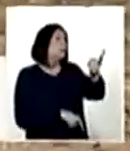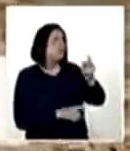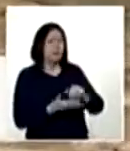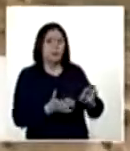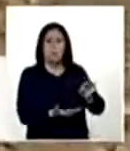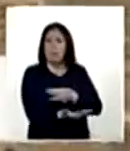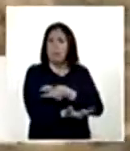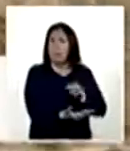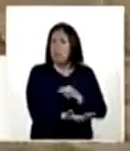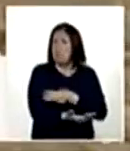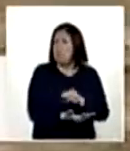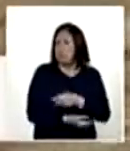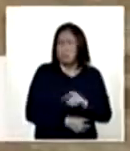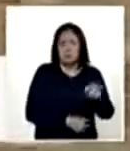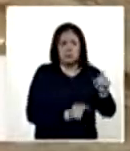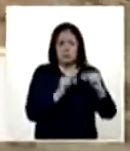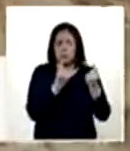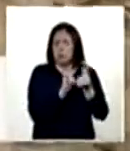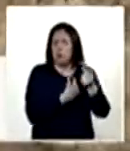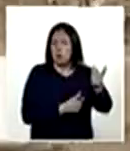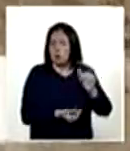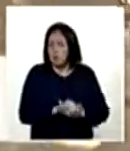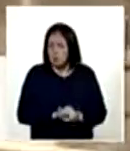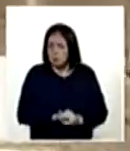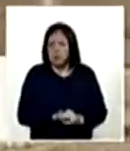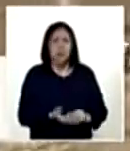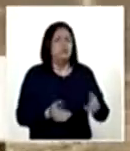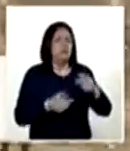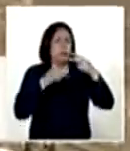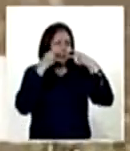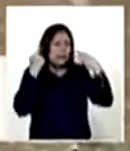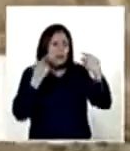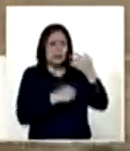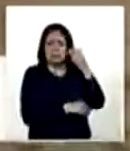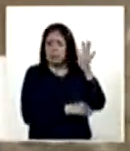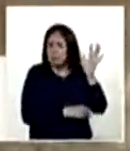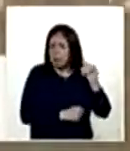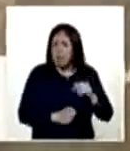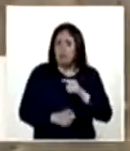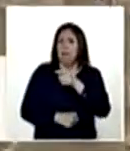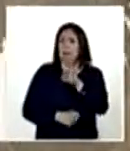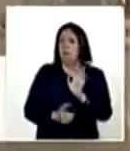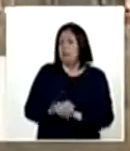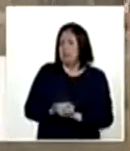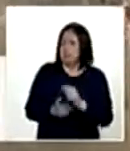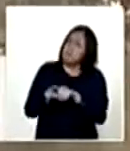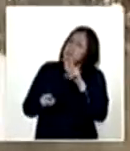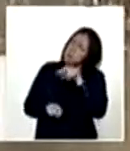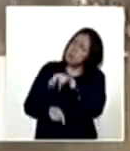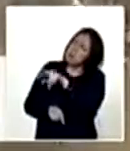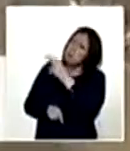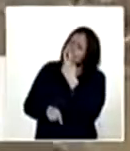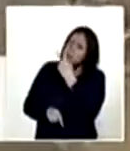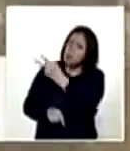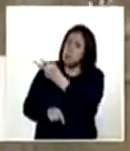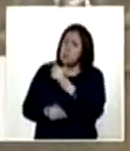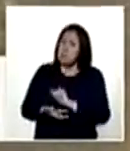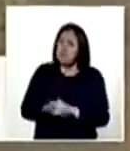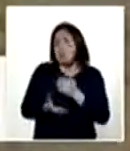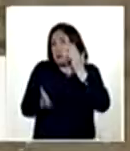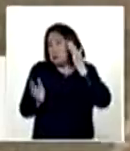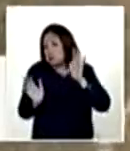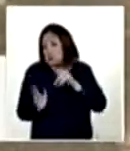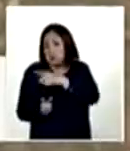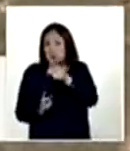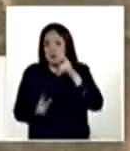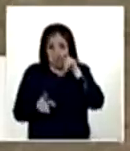música que tocan armonías amazónicas, gente de la selva. Hemos visto también, por ejemplo, no sé si ustedes también lo